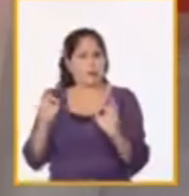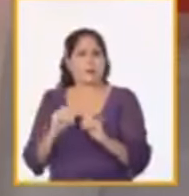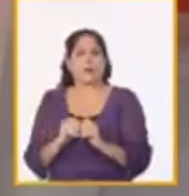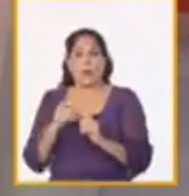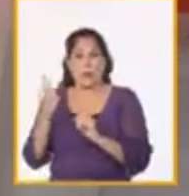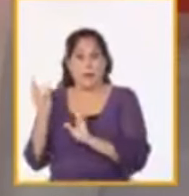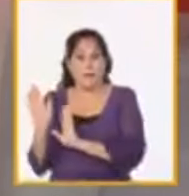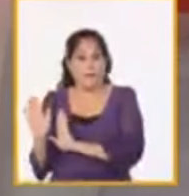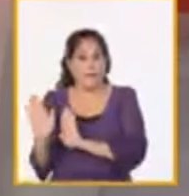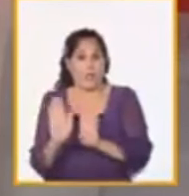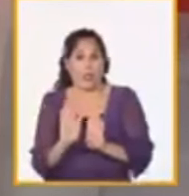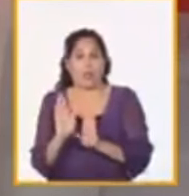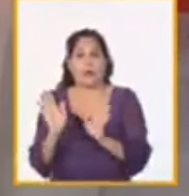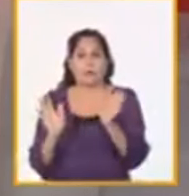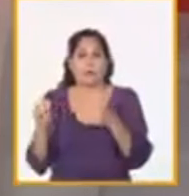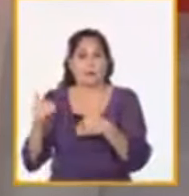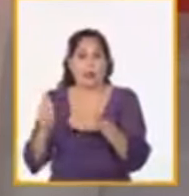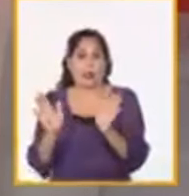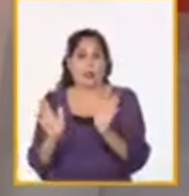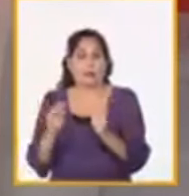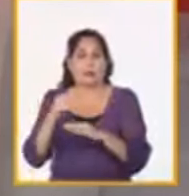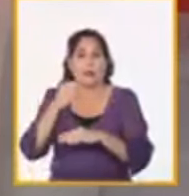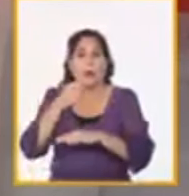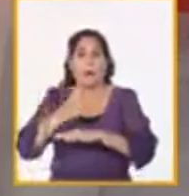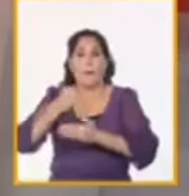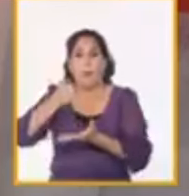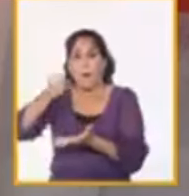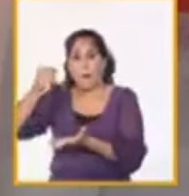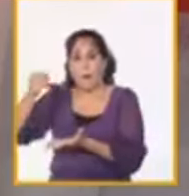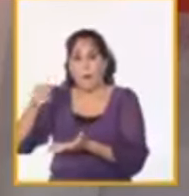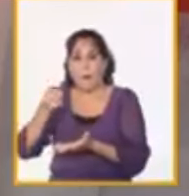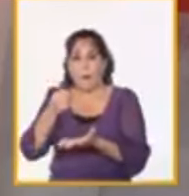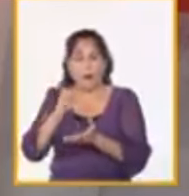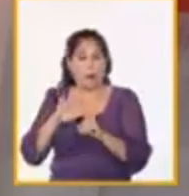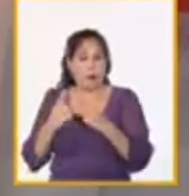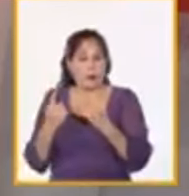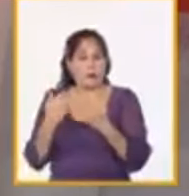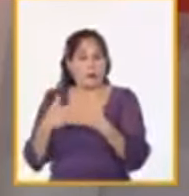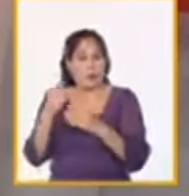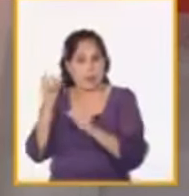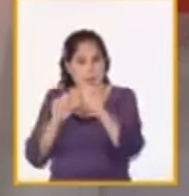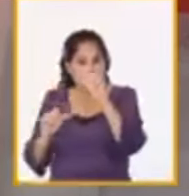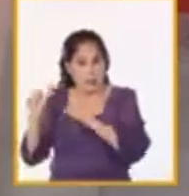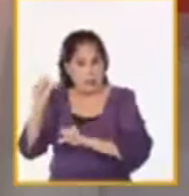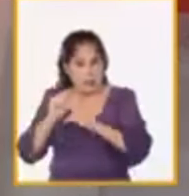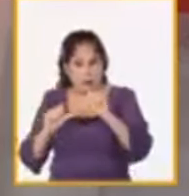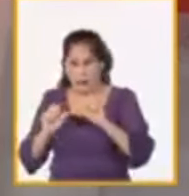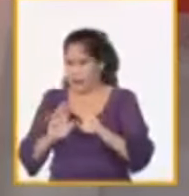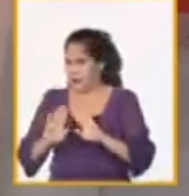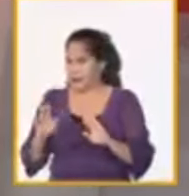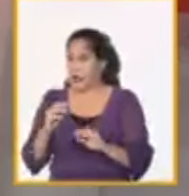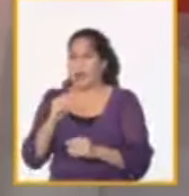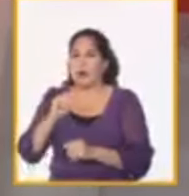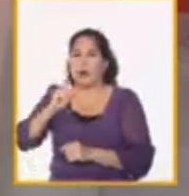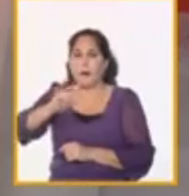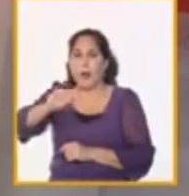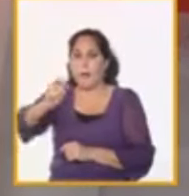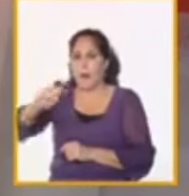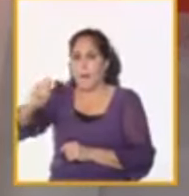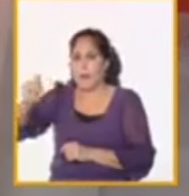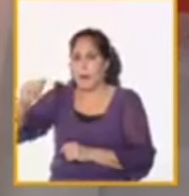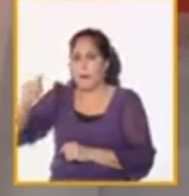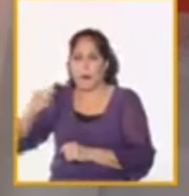trasladar a las provincias. Porque después que la química nos lleve los productos hasta las